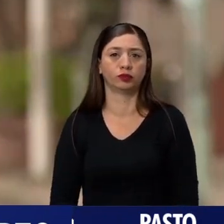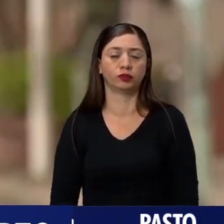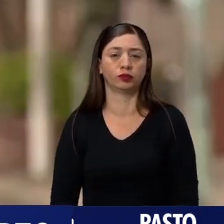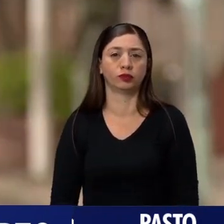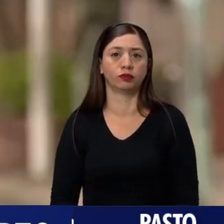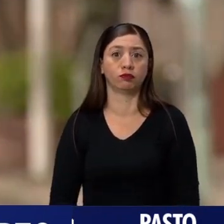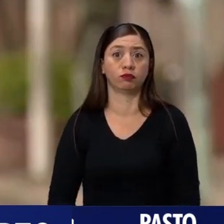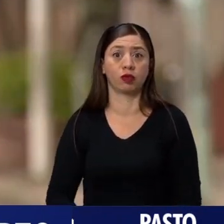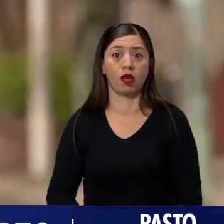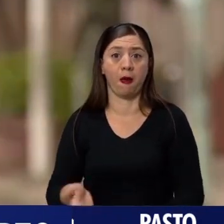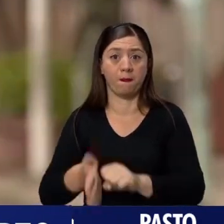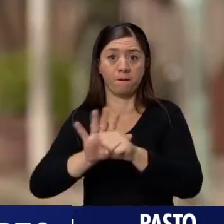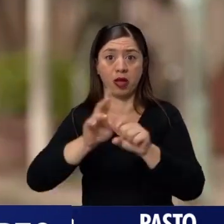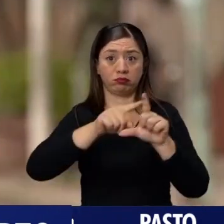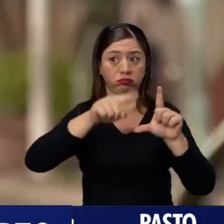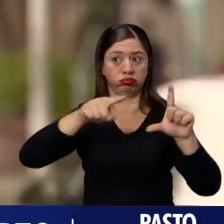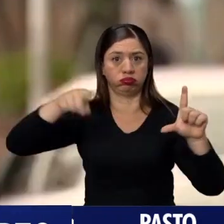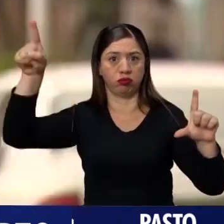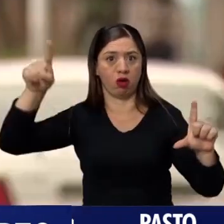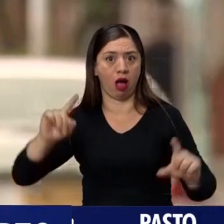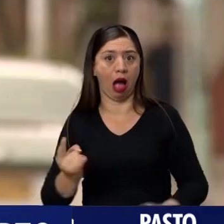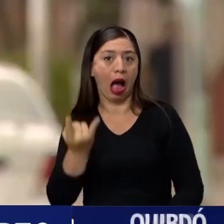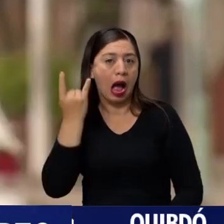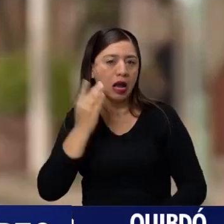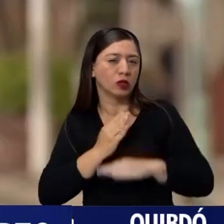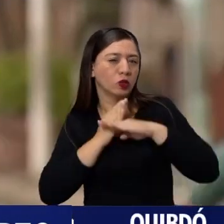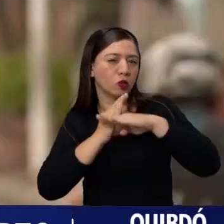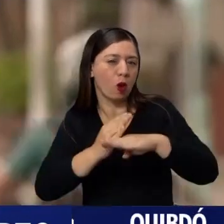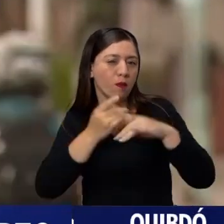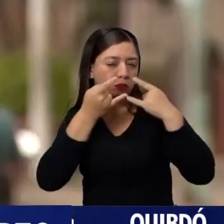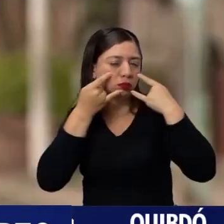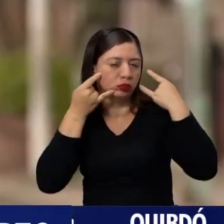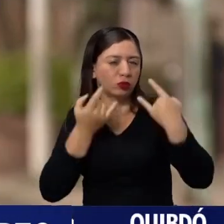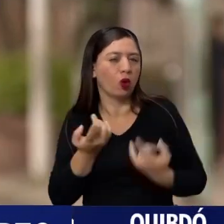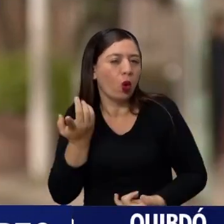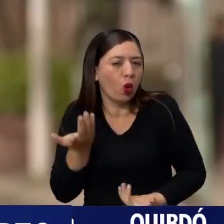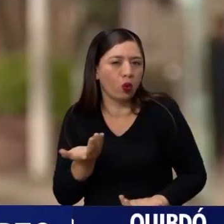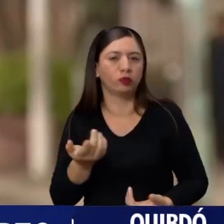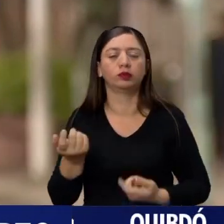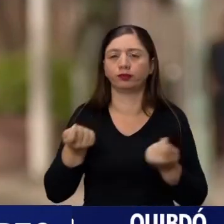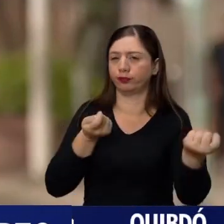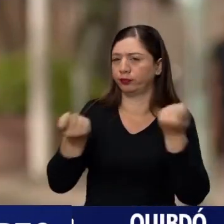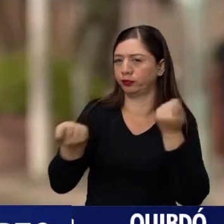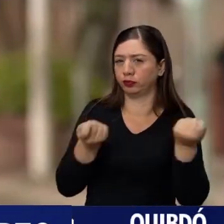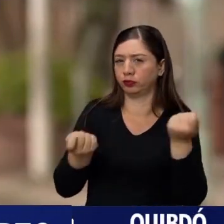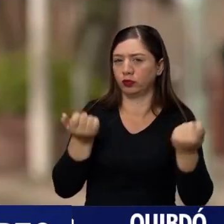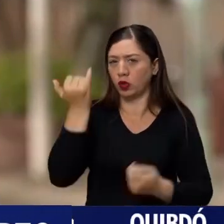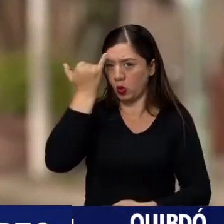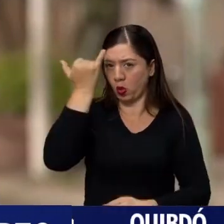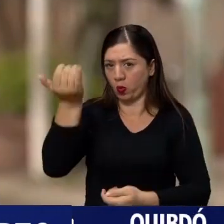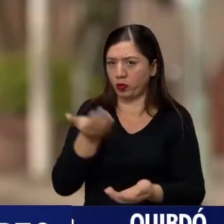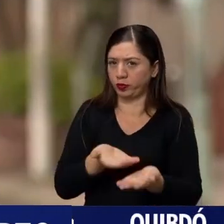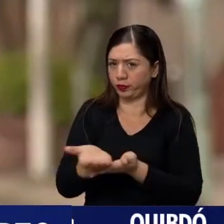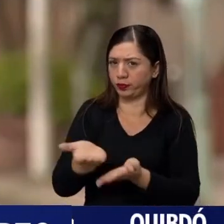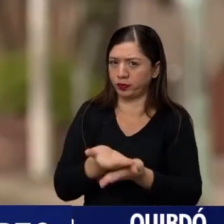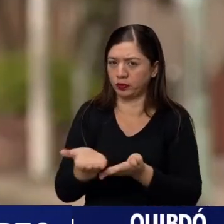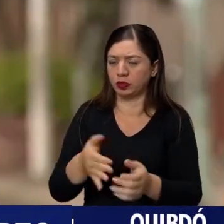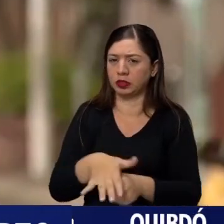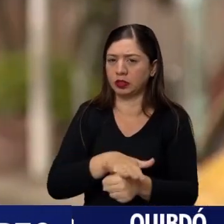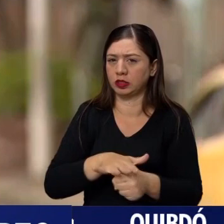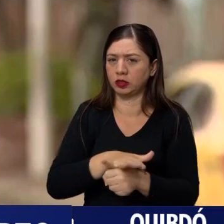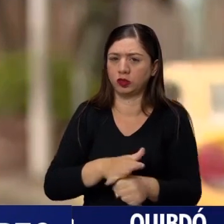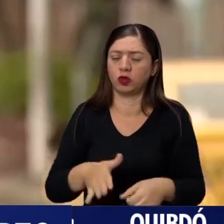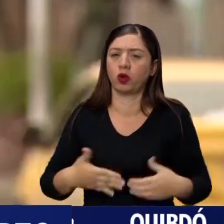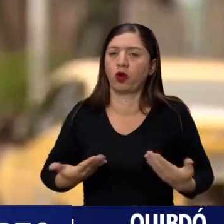tener picos de contagio con el no uso del tapabocas. Así que miremos cómo está esa situación,